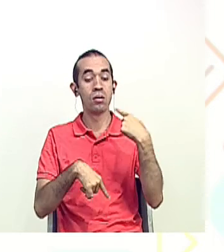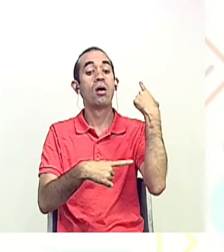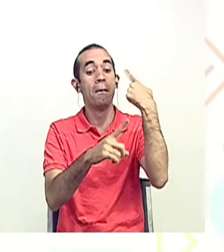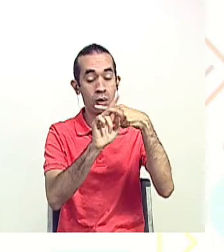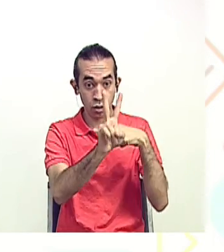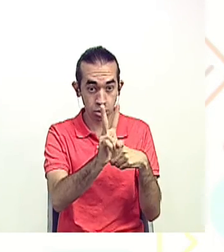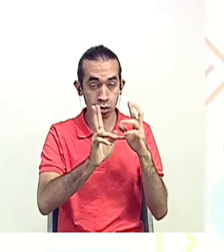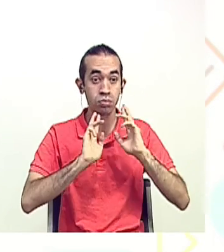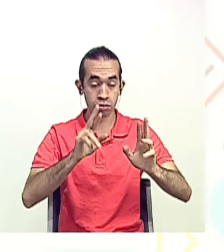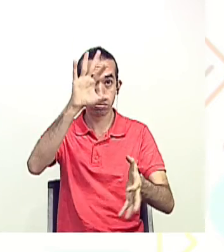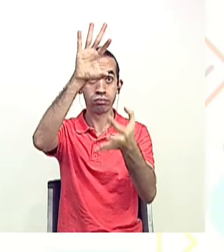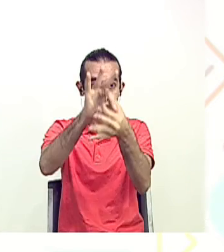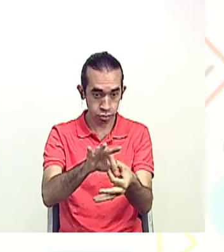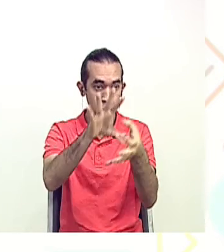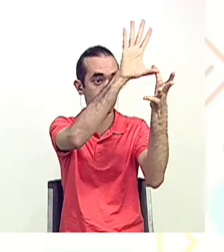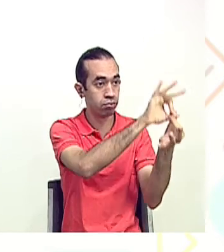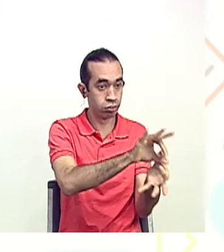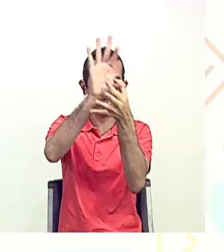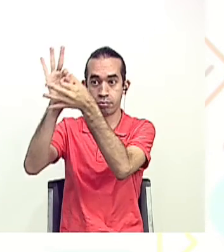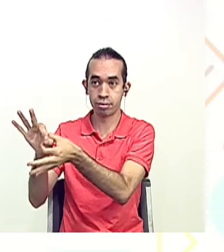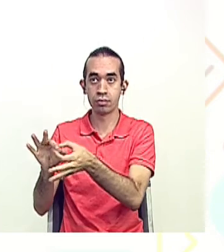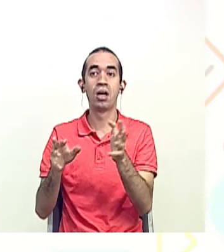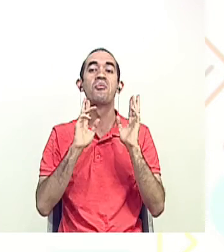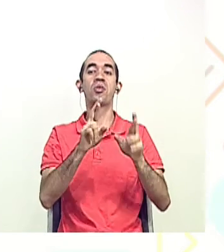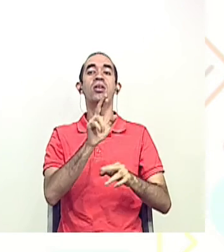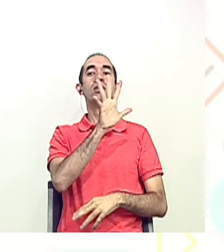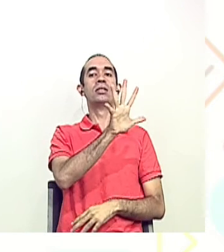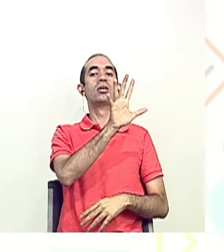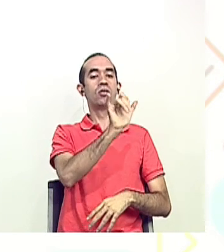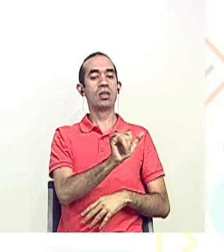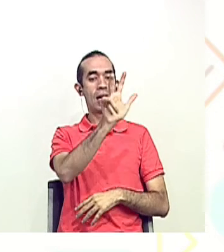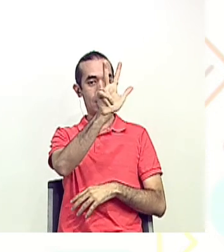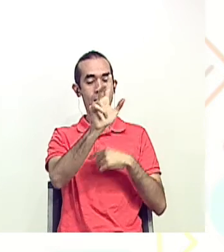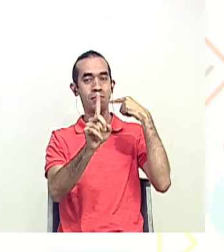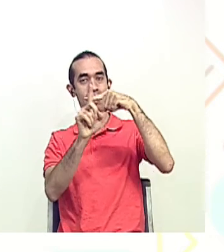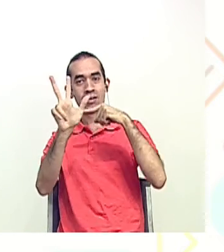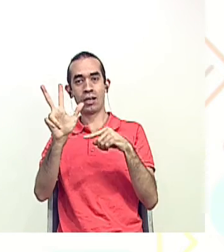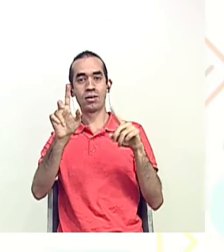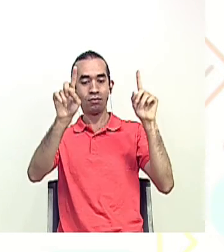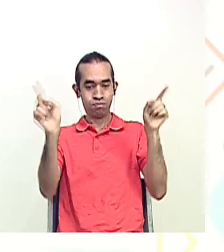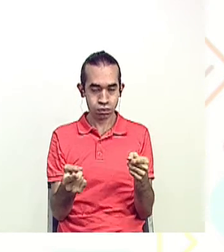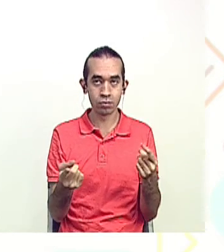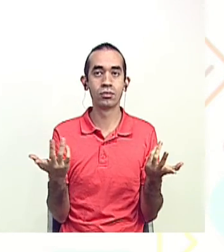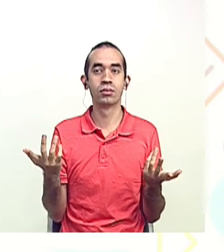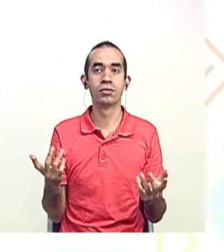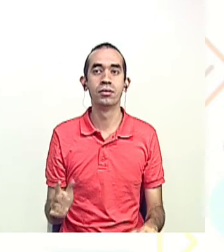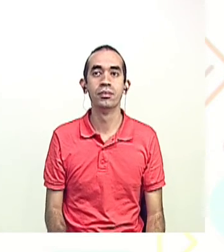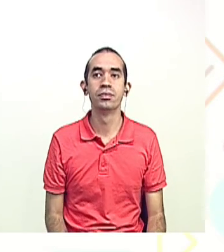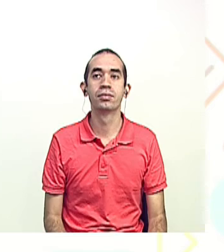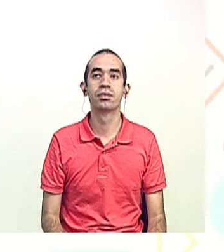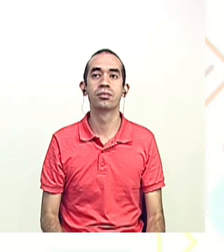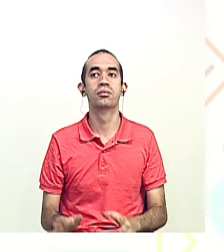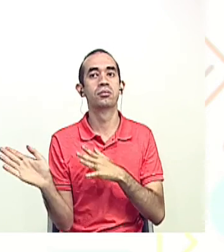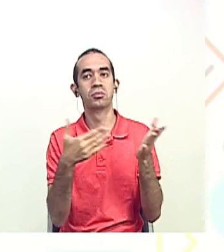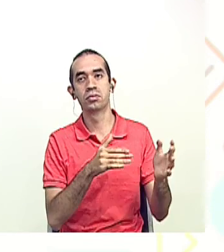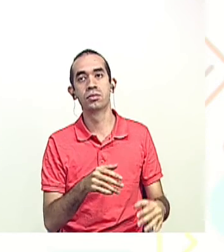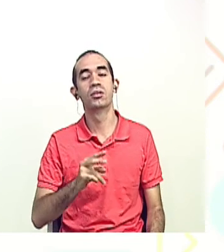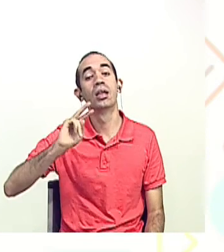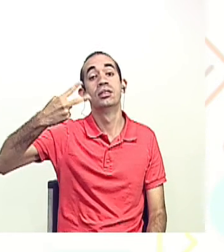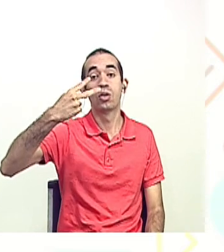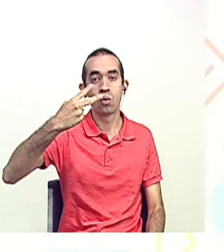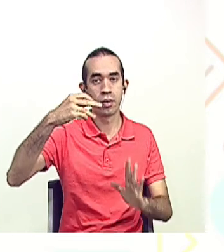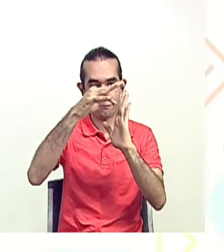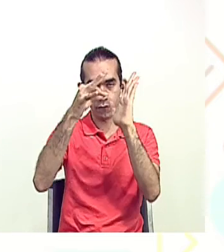Y el resultado, 5y a la 3 más 3. En el caso de la segunda